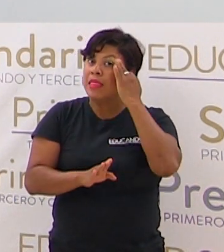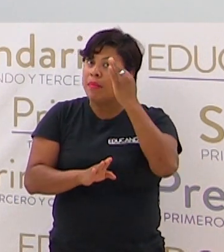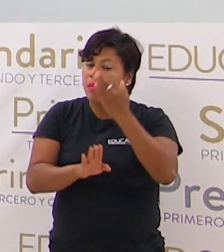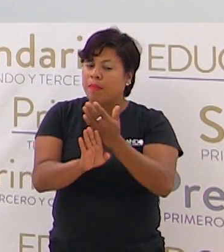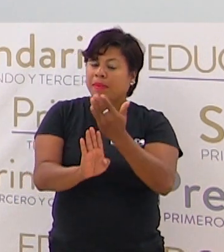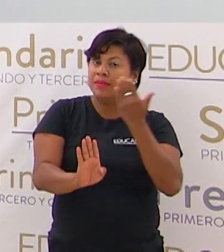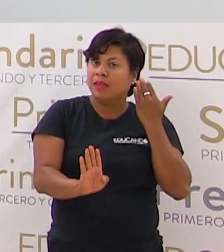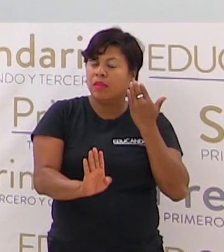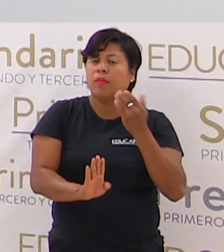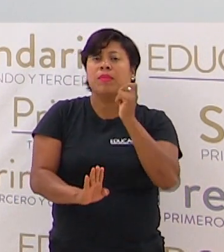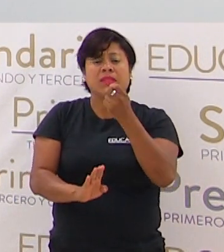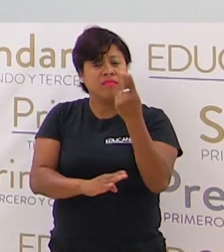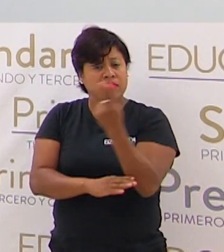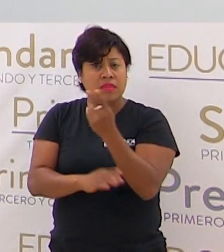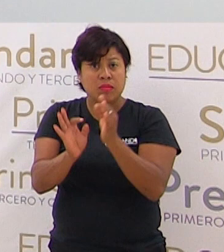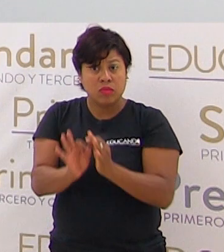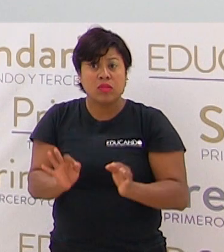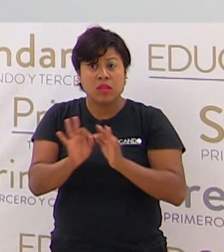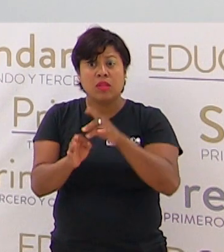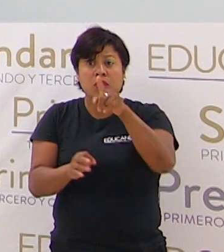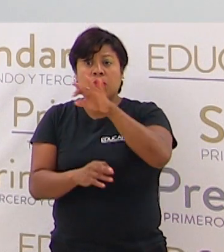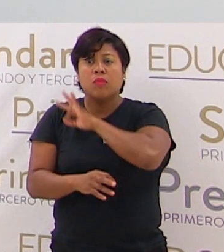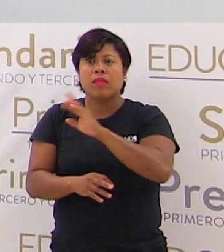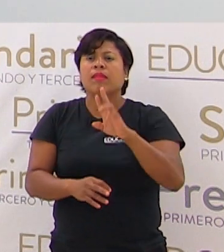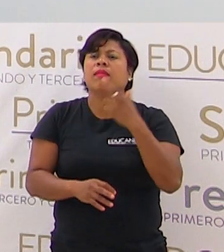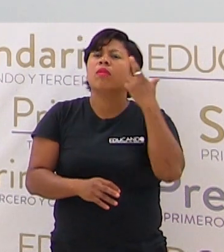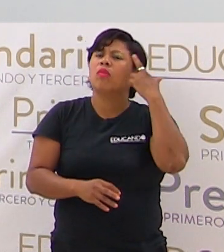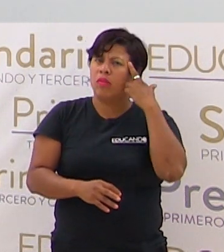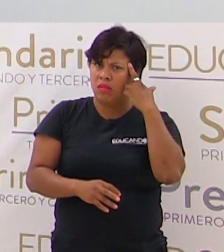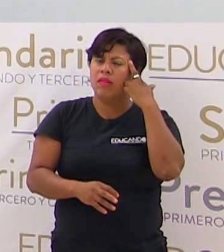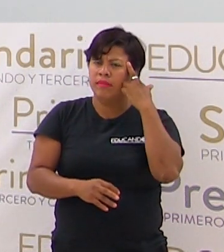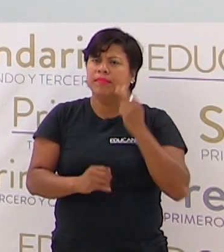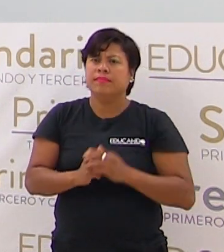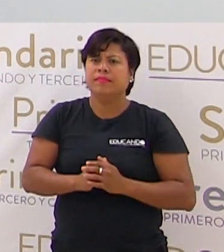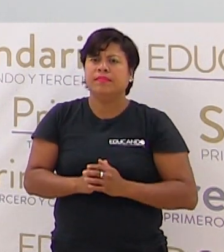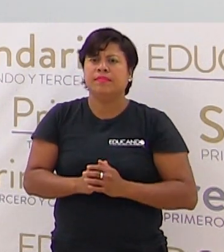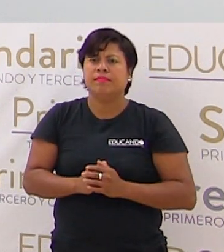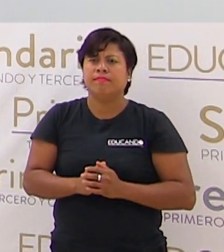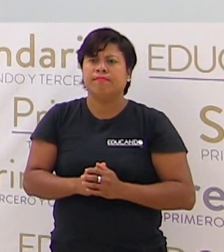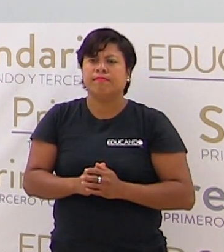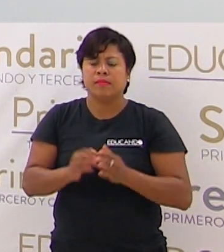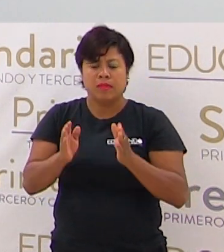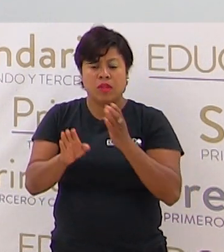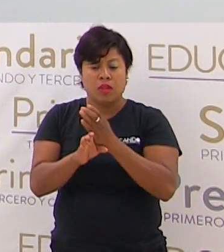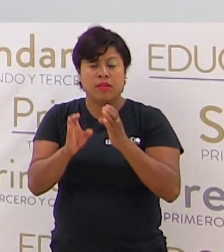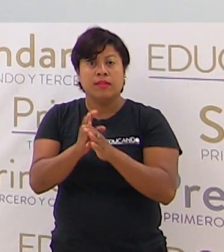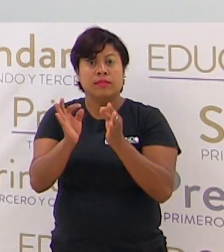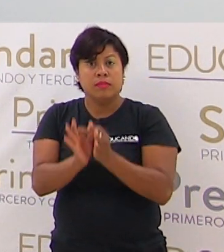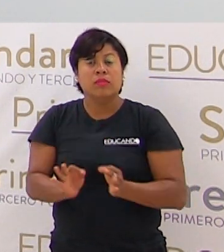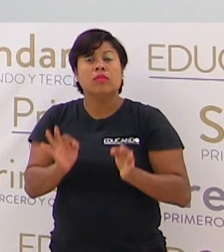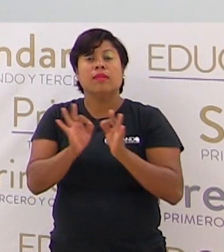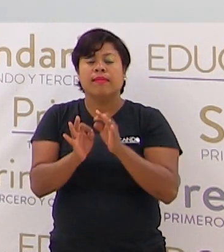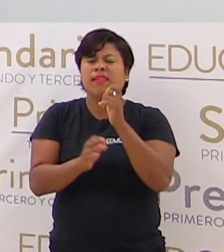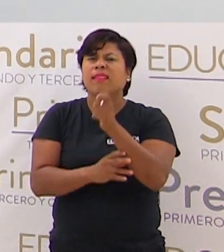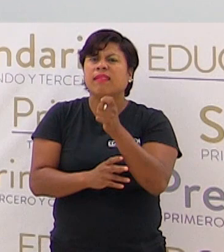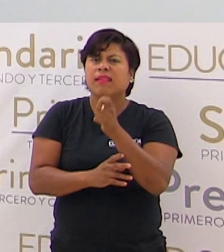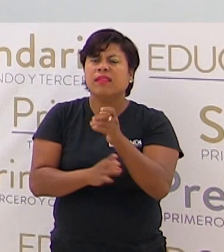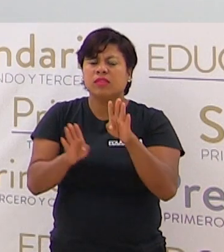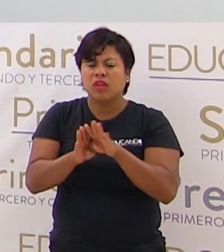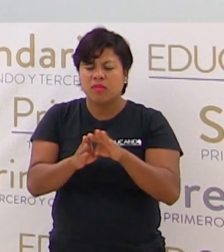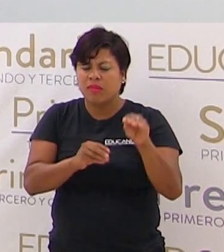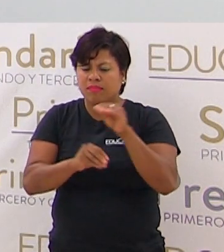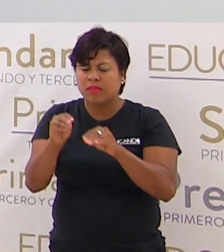Es necesario e importante que tú puedas ir recordando algunas partes fundamentales de lo que es